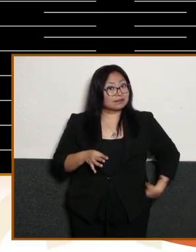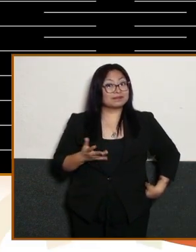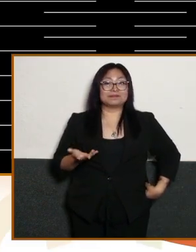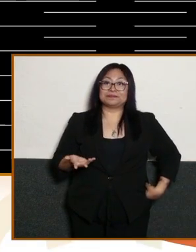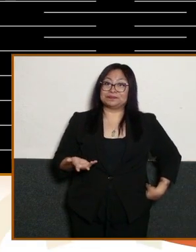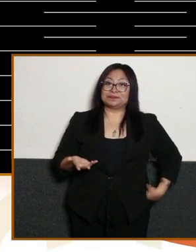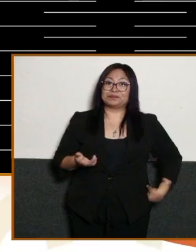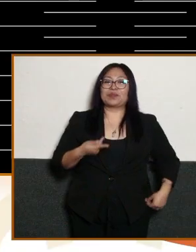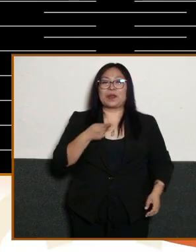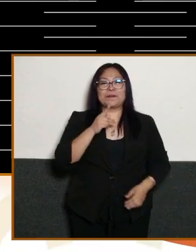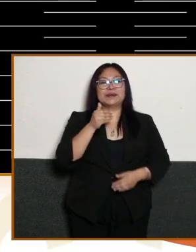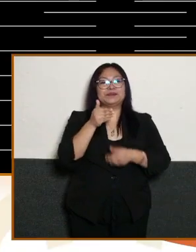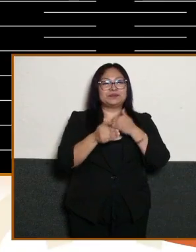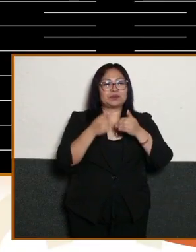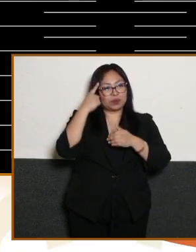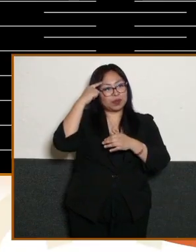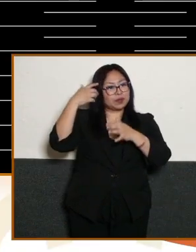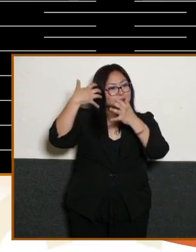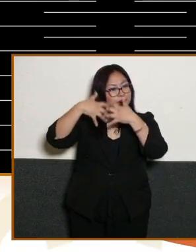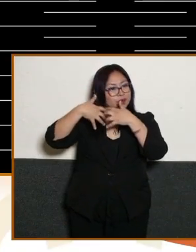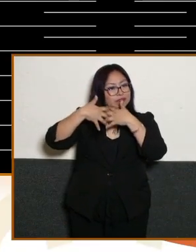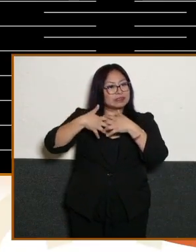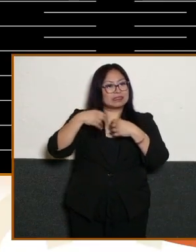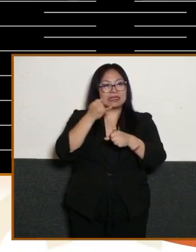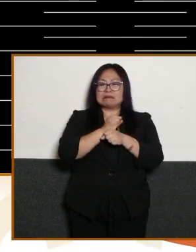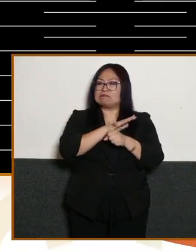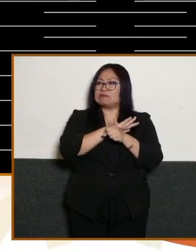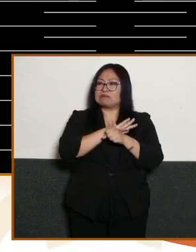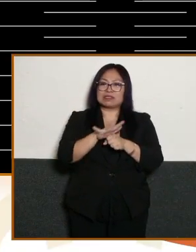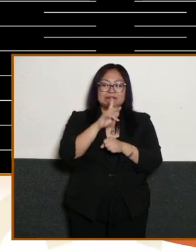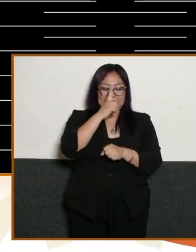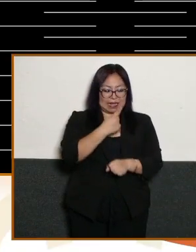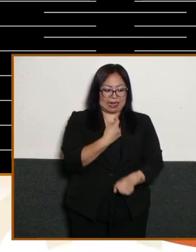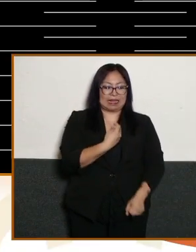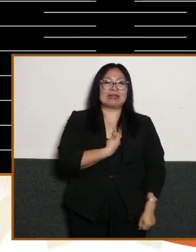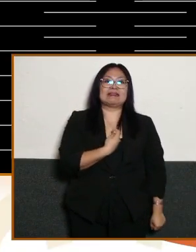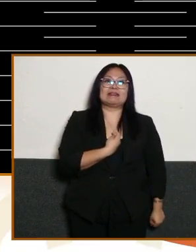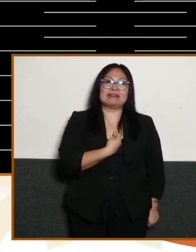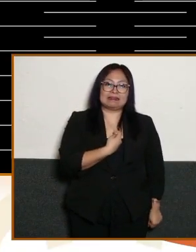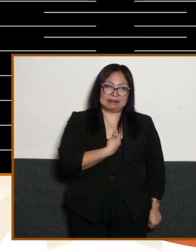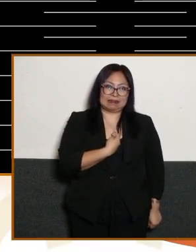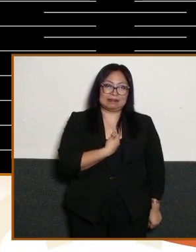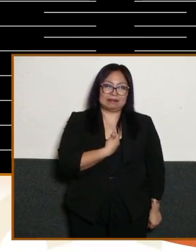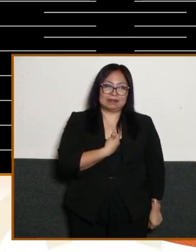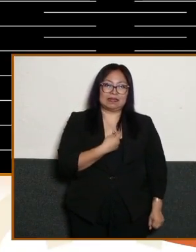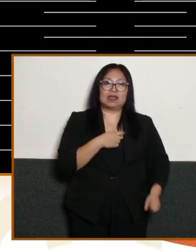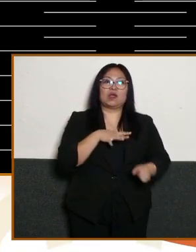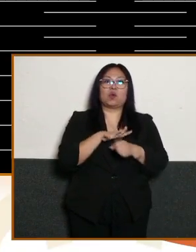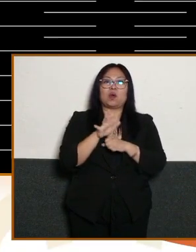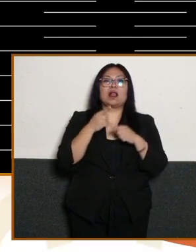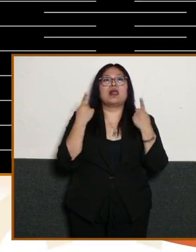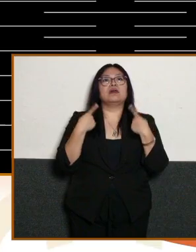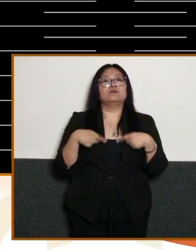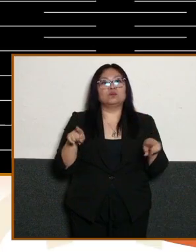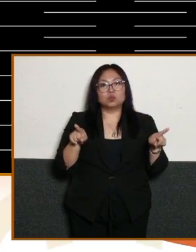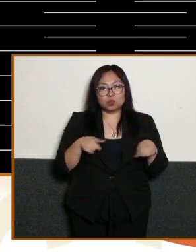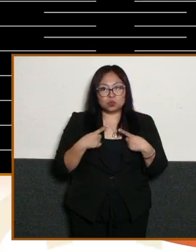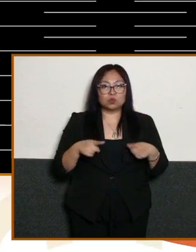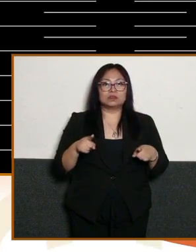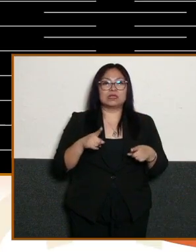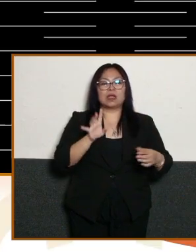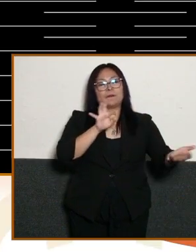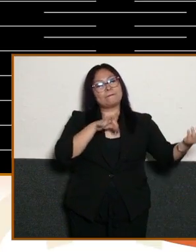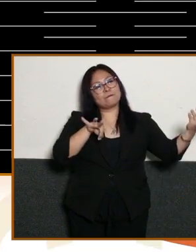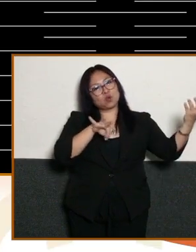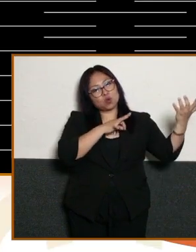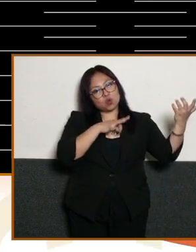¿Cómo hacemos procesos de pensamiento imposibles para entidades? Piénsalo en términos de música. Si yo toco un violín, pues puedo